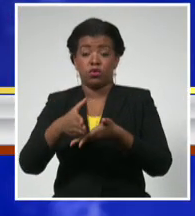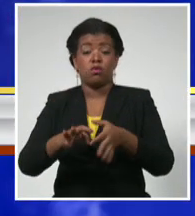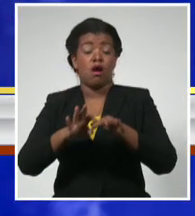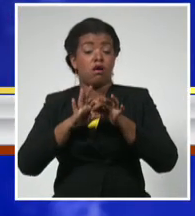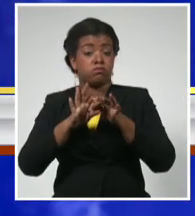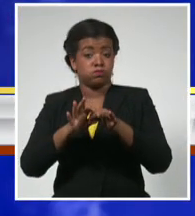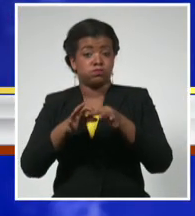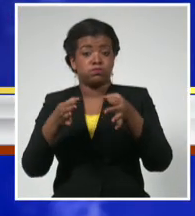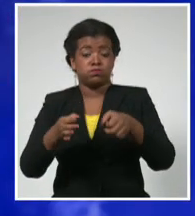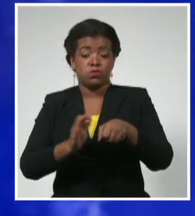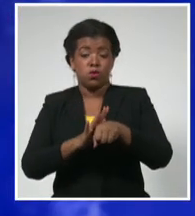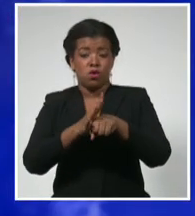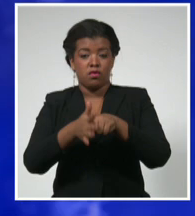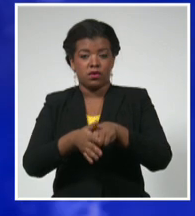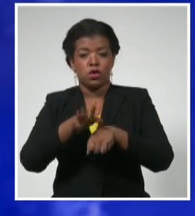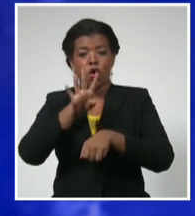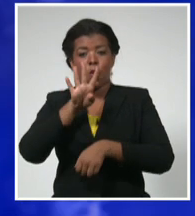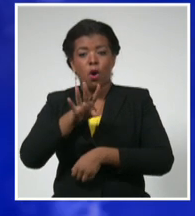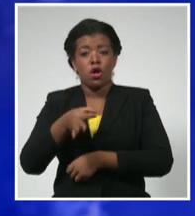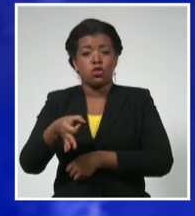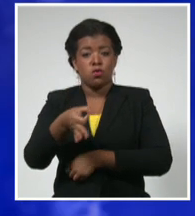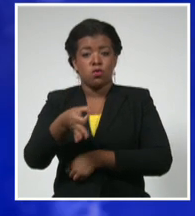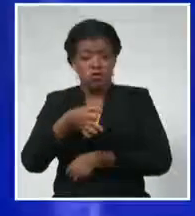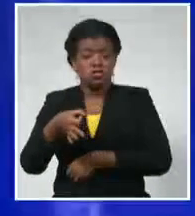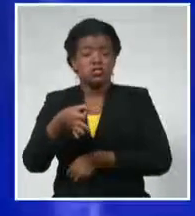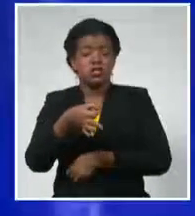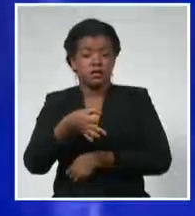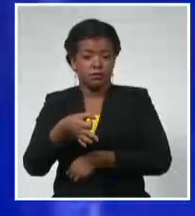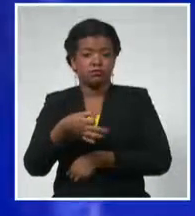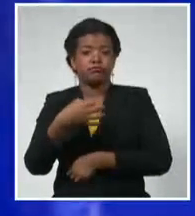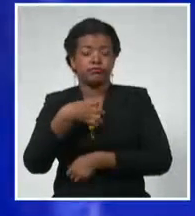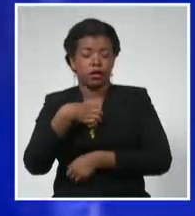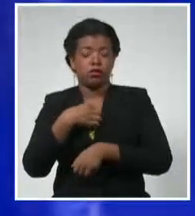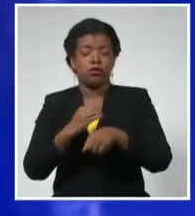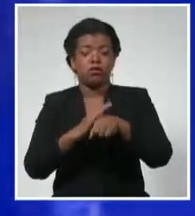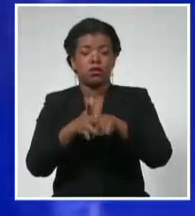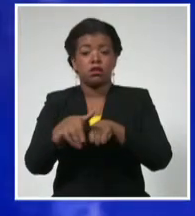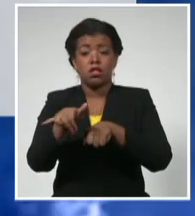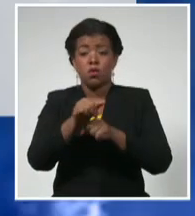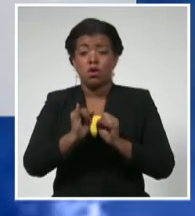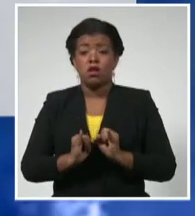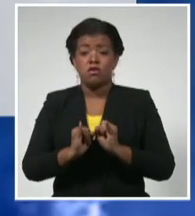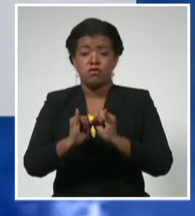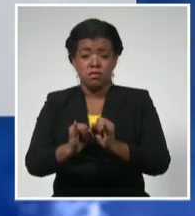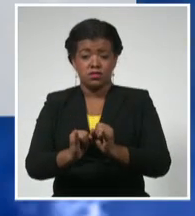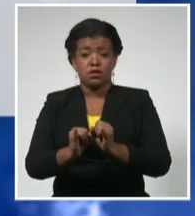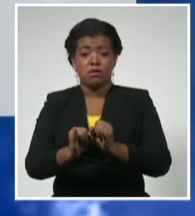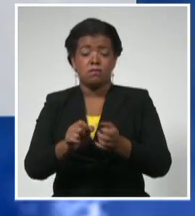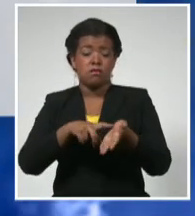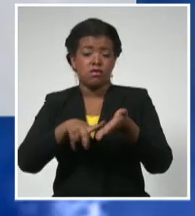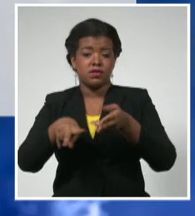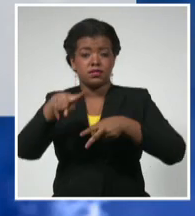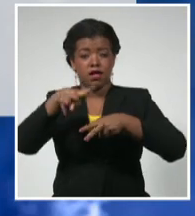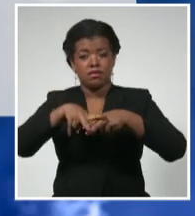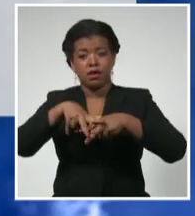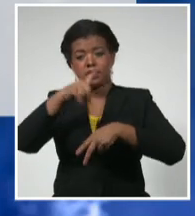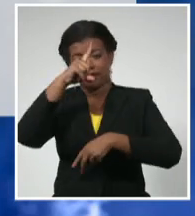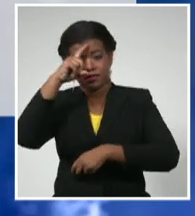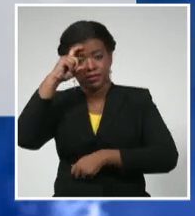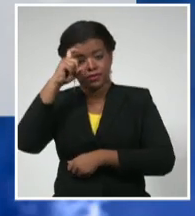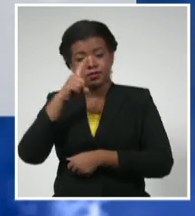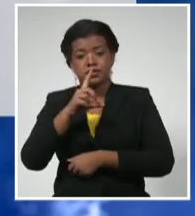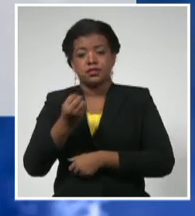la enfermedad, con 4 de sus municipios involucrados. También reportaron casos La Habana, Santi Espíritu, Cienfuegos, Ciego de